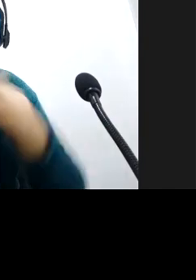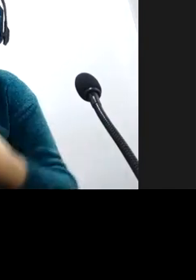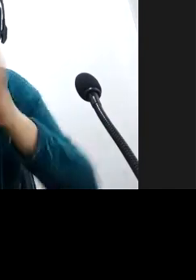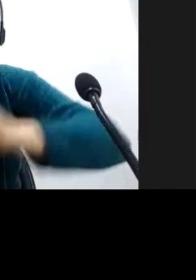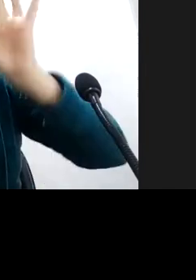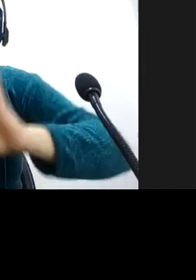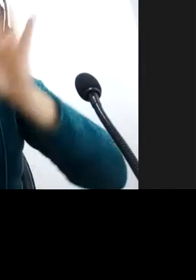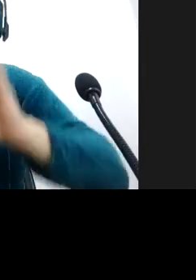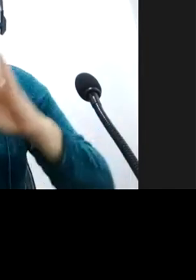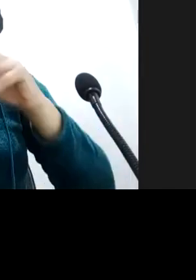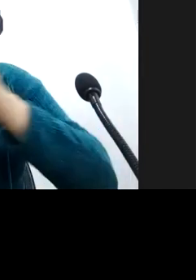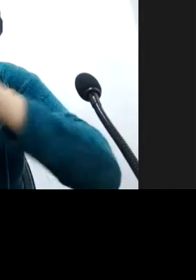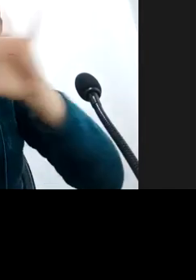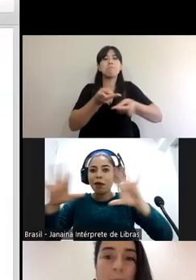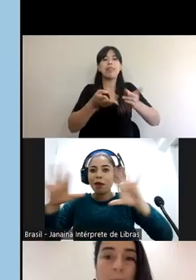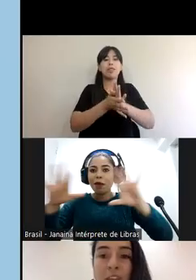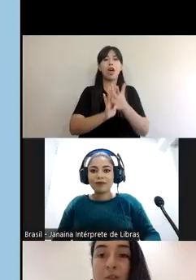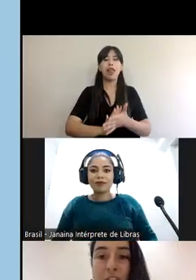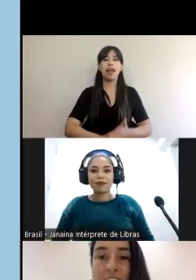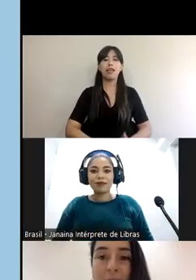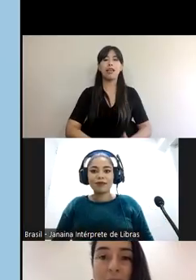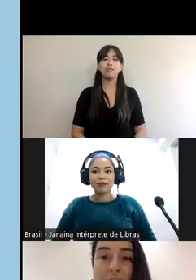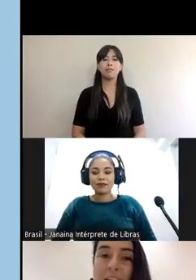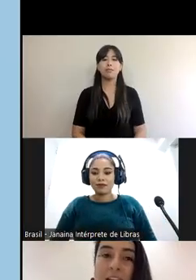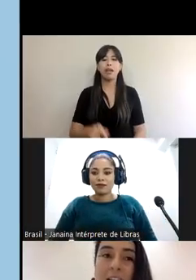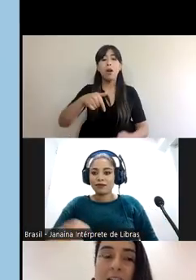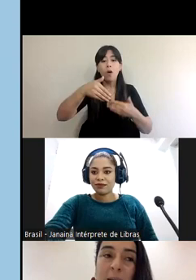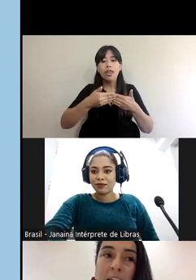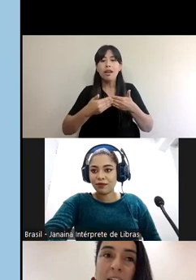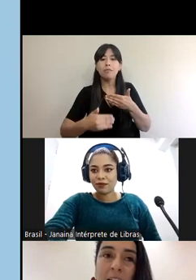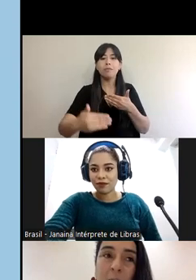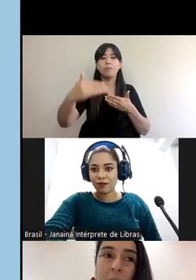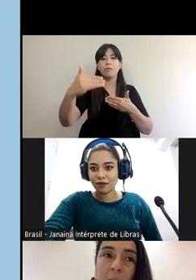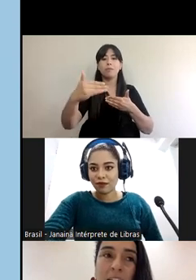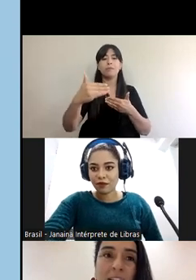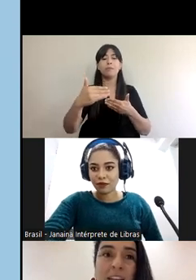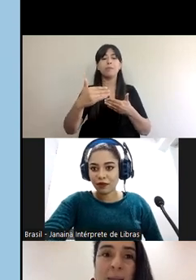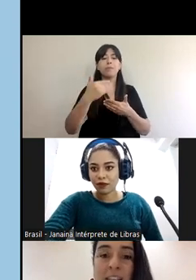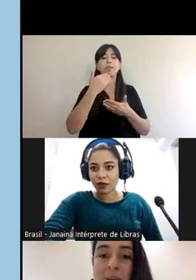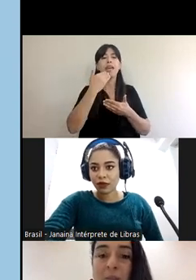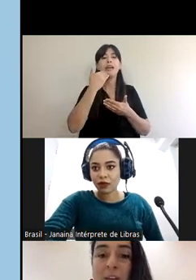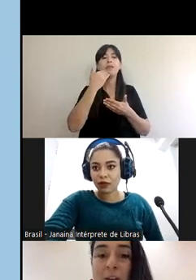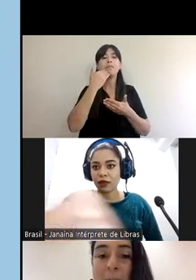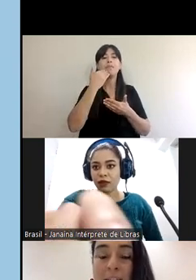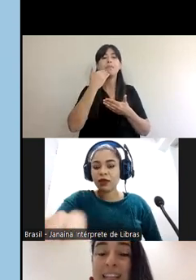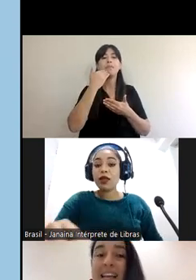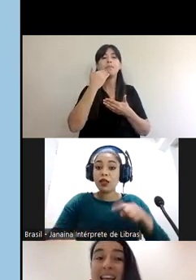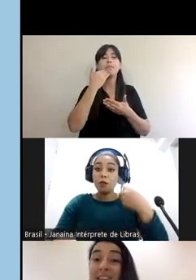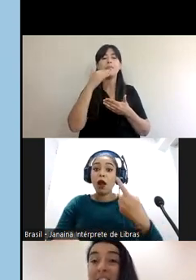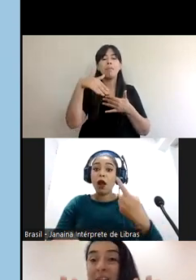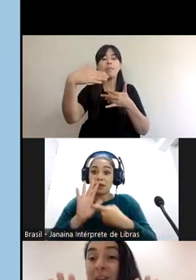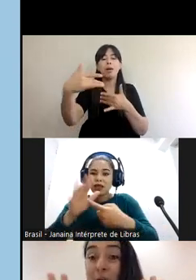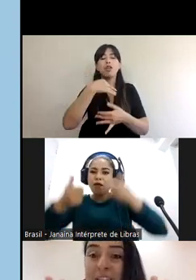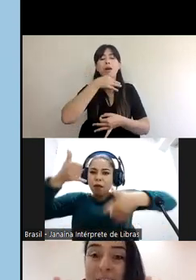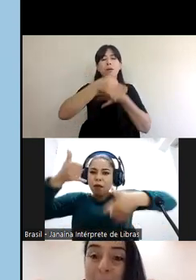todas liberadas desde hoy día, y un poquito más adelante en la presentación les voy a contar más.